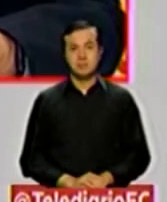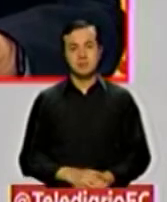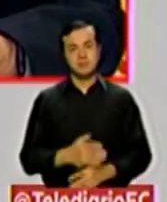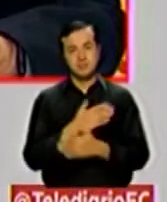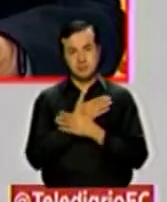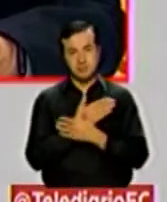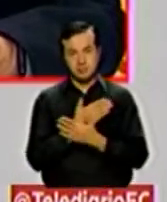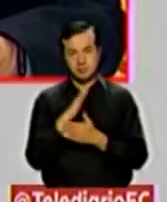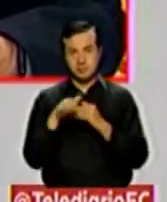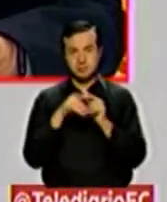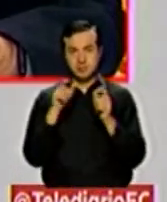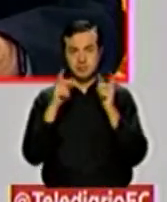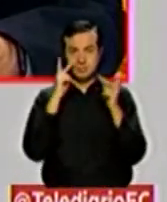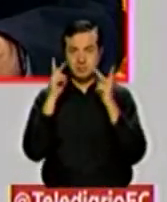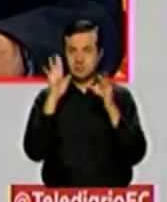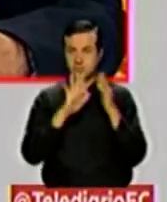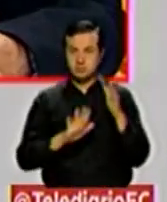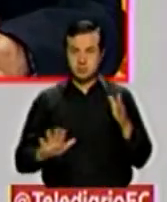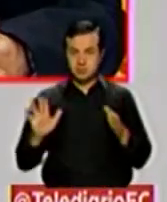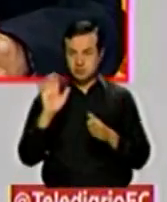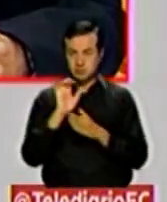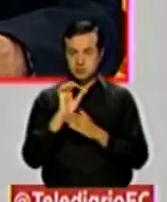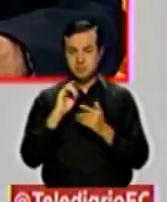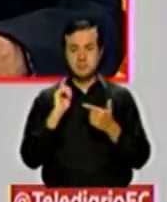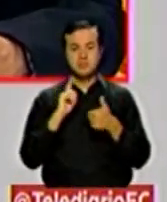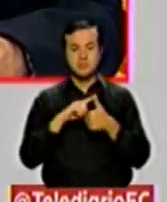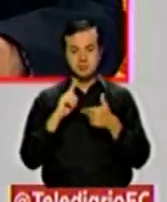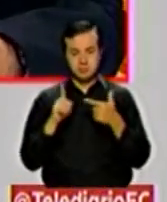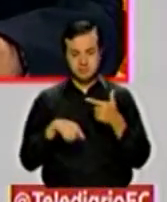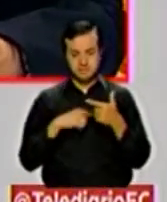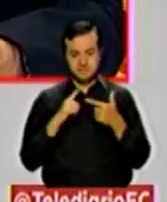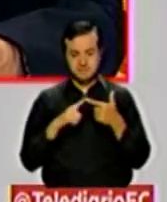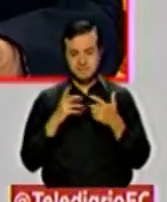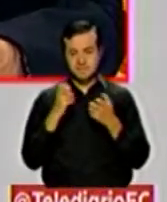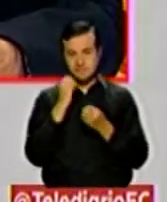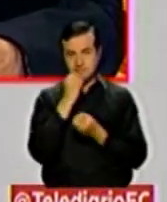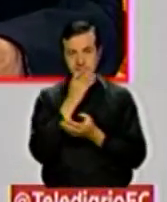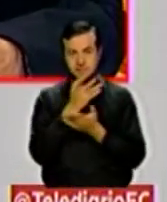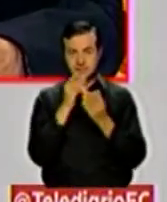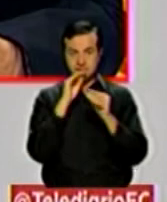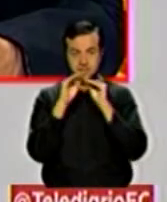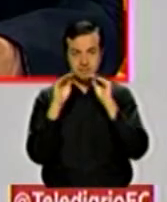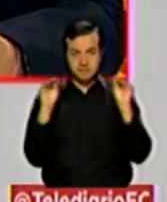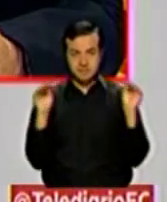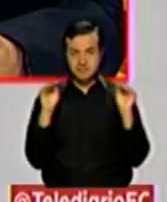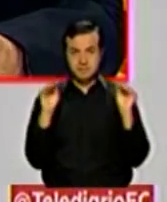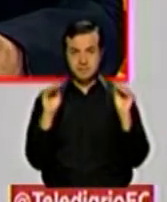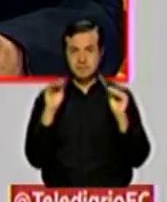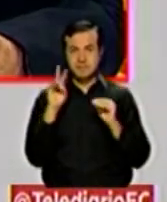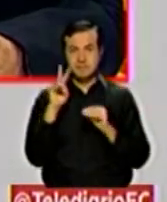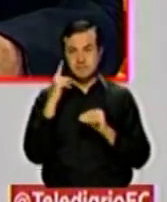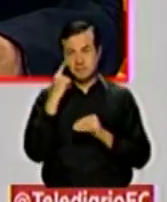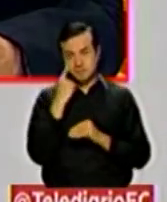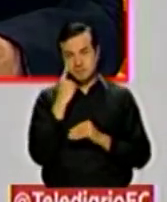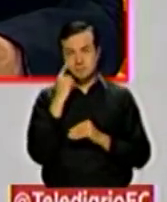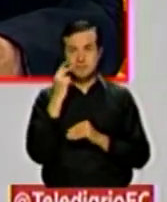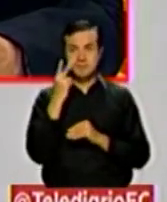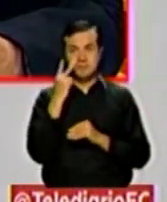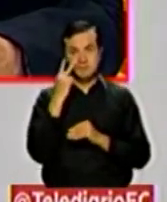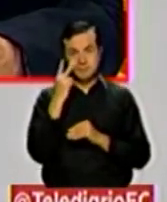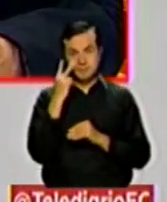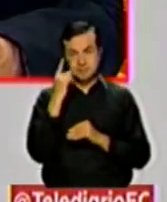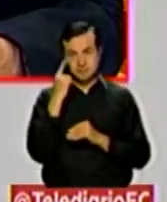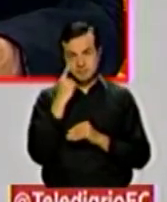a quienes nos están escuchando en el Ecuador. Segundo, yo quiero decir lo siguiente. Habían dos expectativas respecto